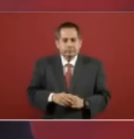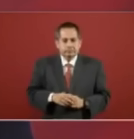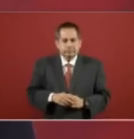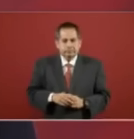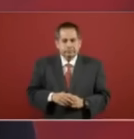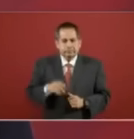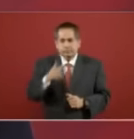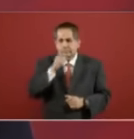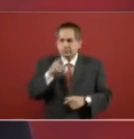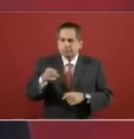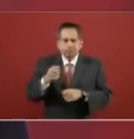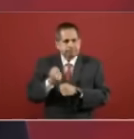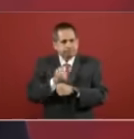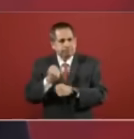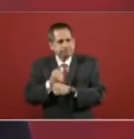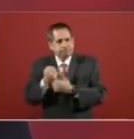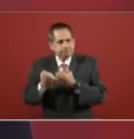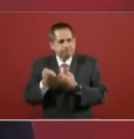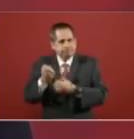practicar